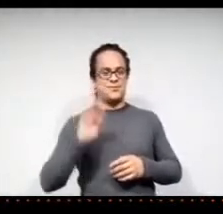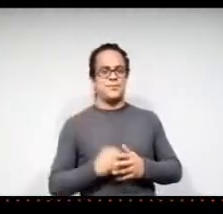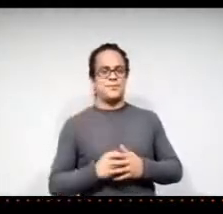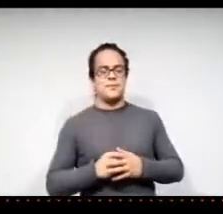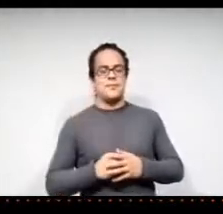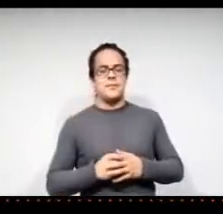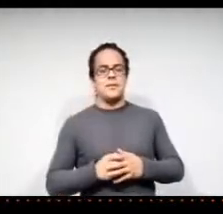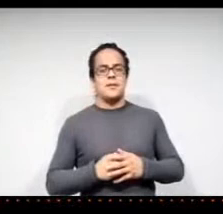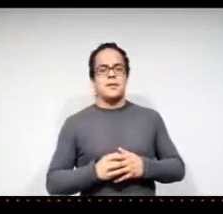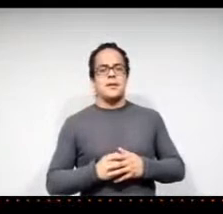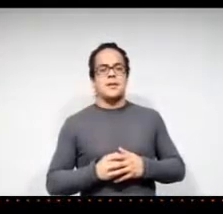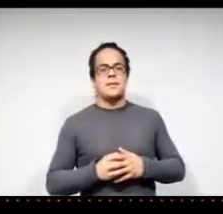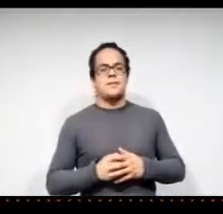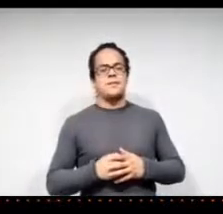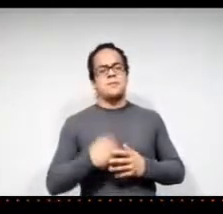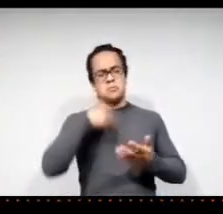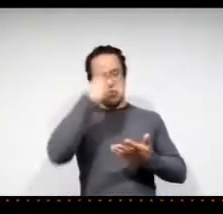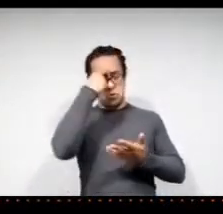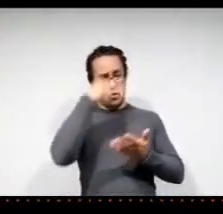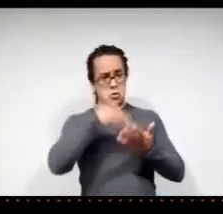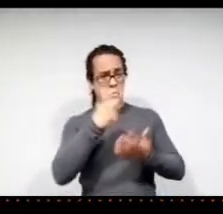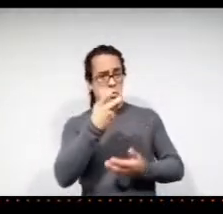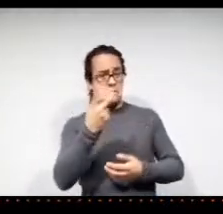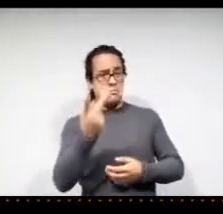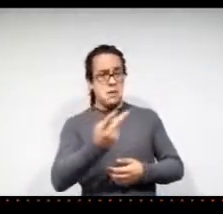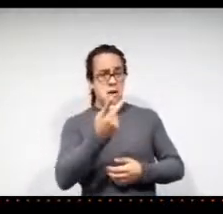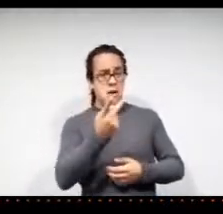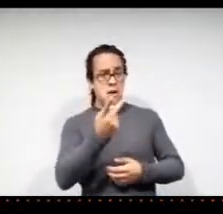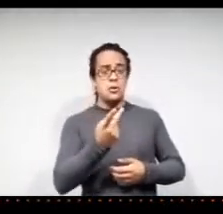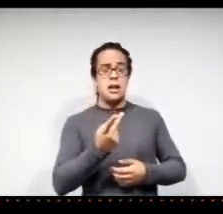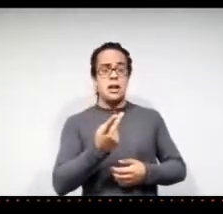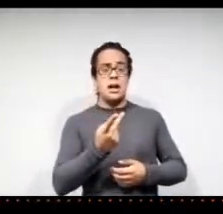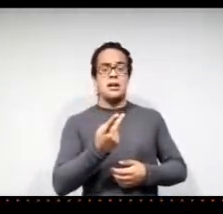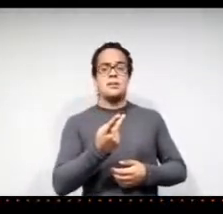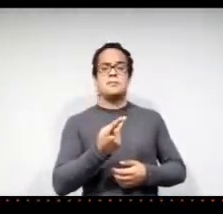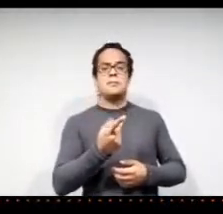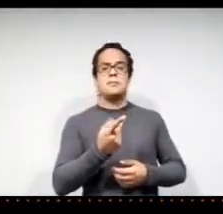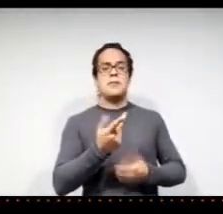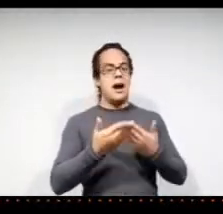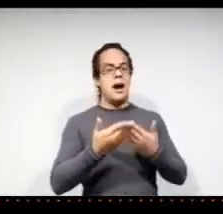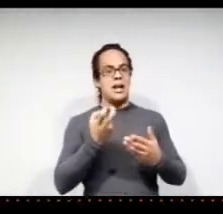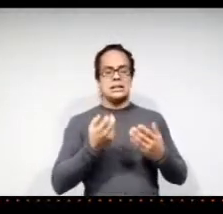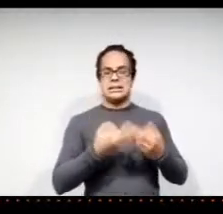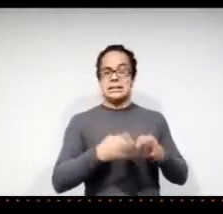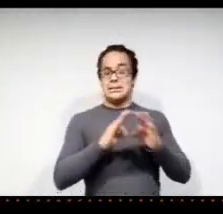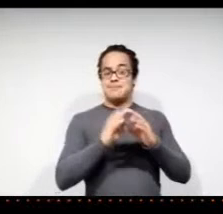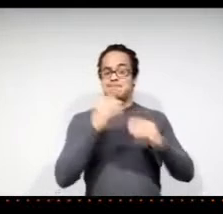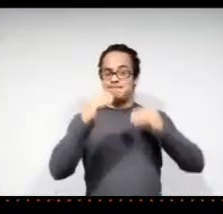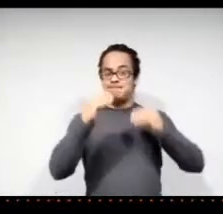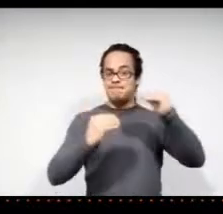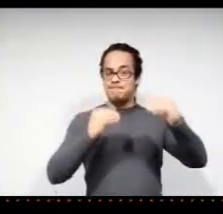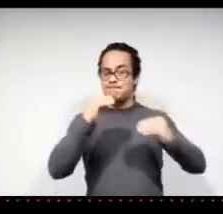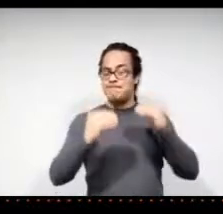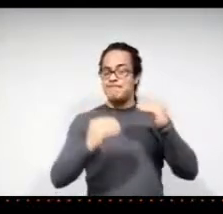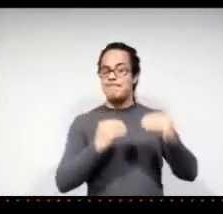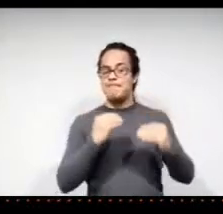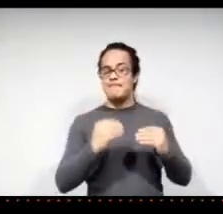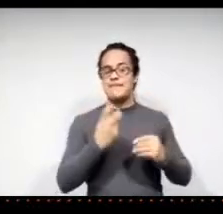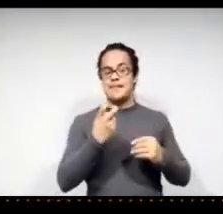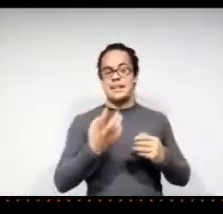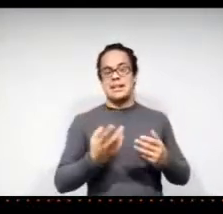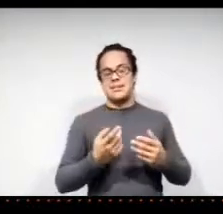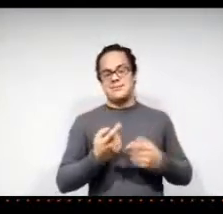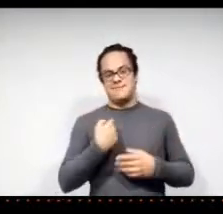Yo creo que es una de las preguntas que hoy entran en estas discusiones de las cuales